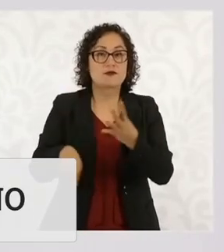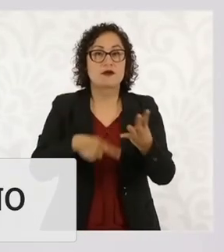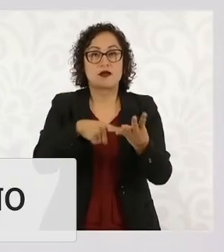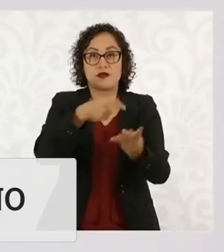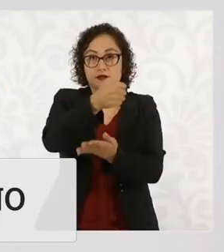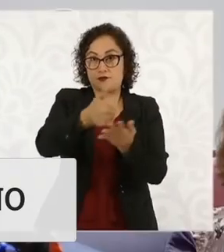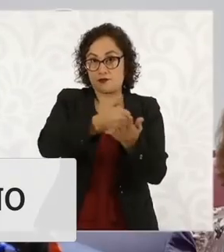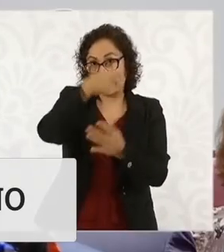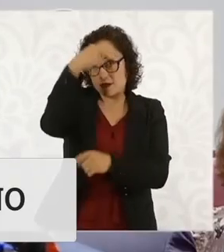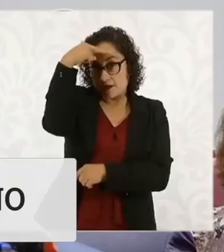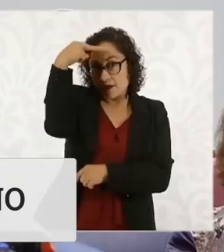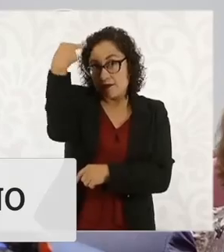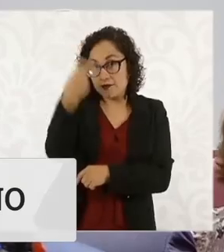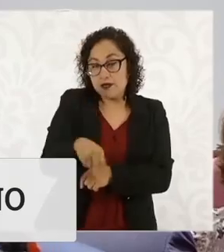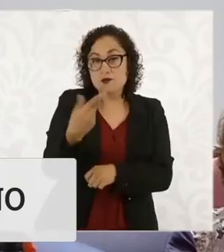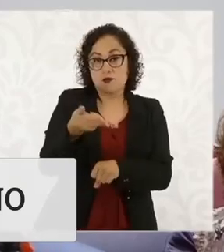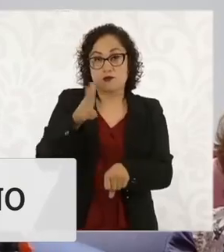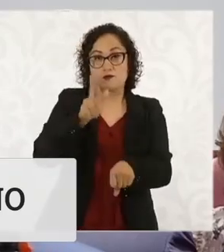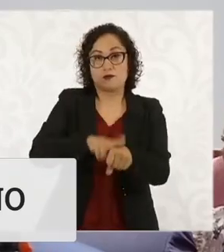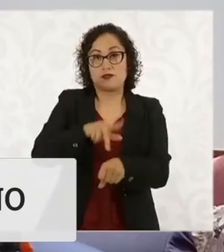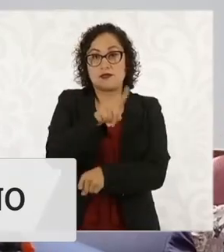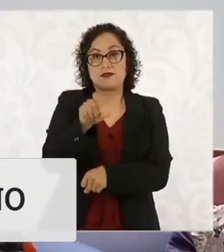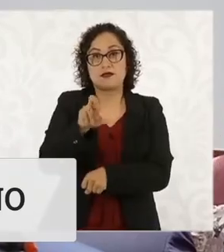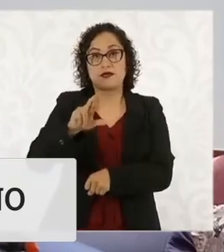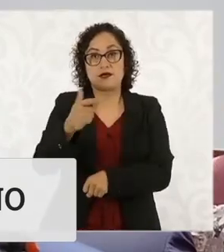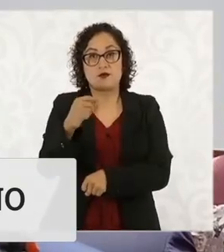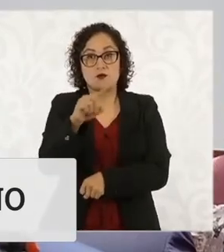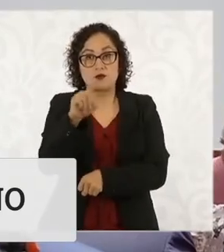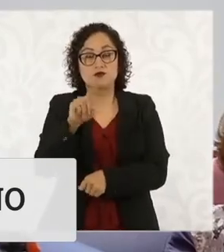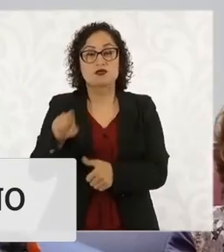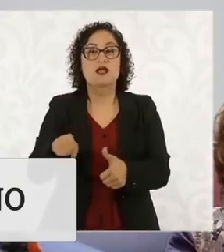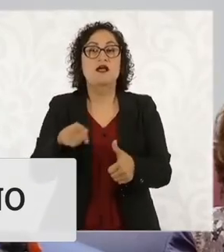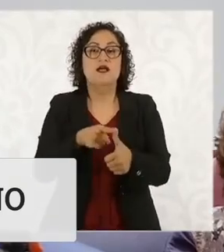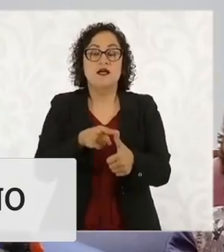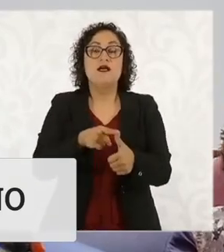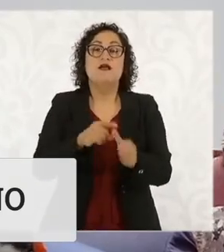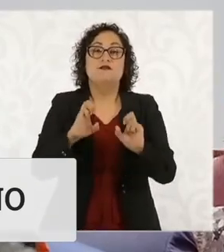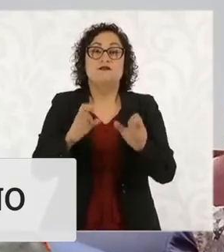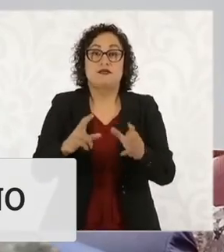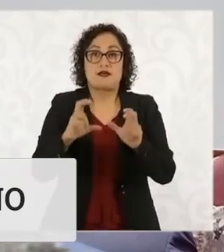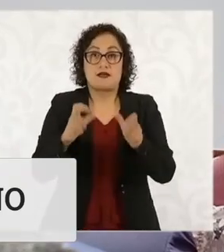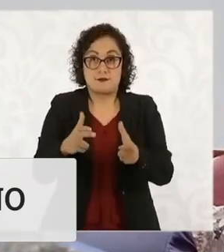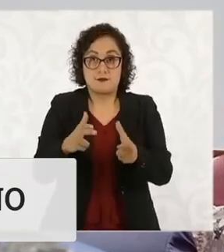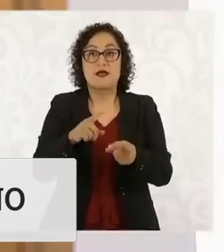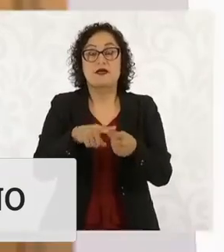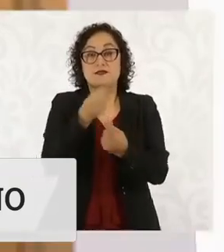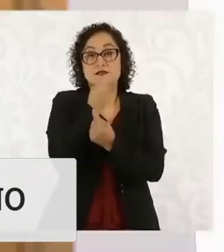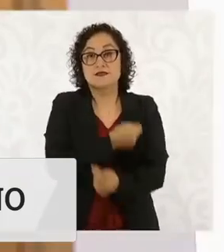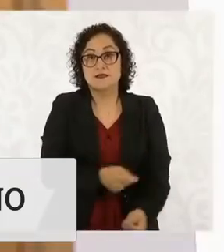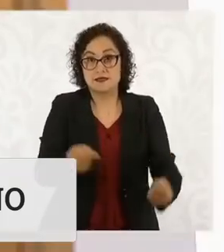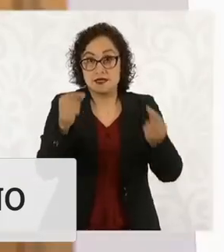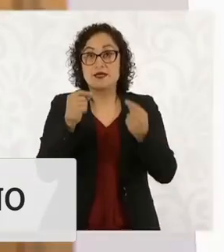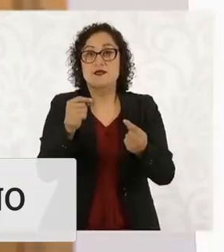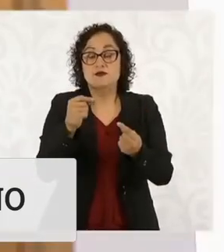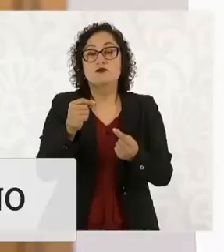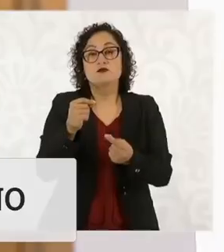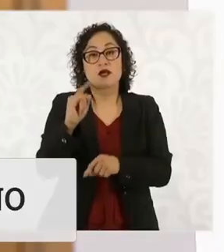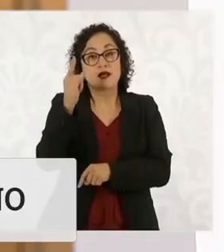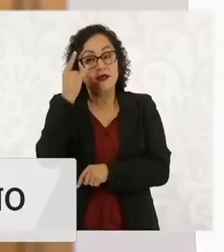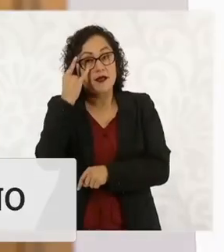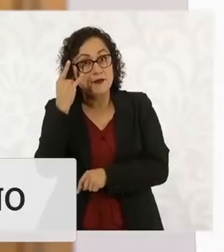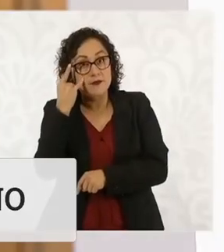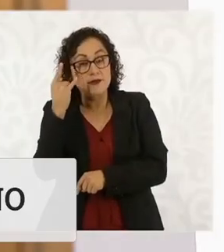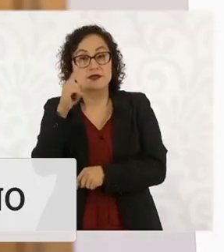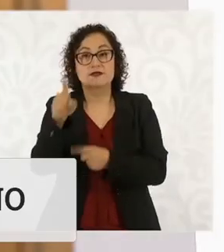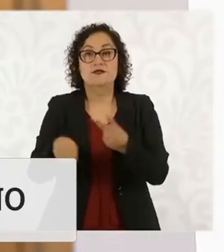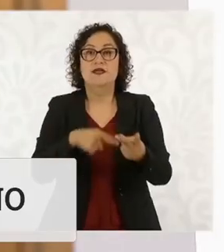de México, el Hospital de Zaragoza, en Tuxtla Gutiérrez, Chiapas, el infantil en Ciudad del Carmen, Campeche,